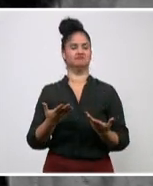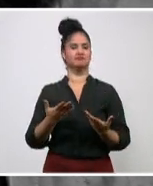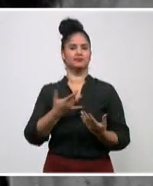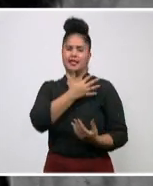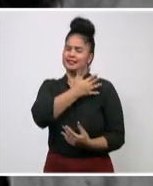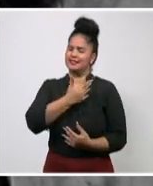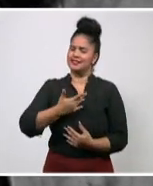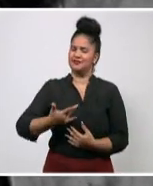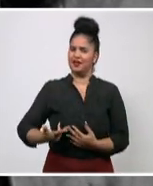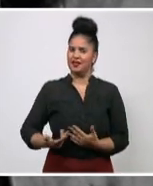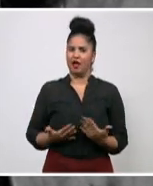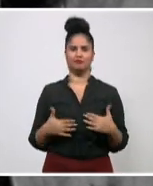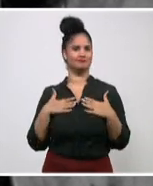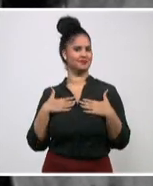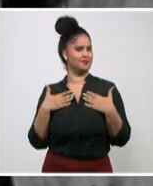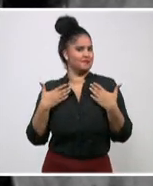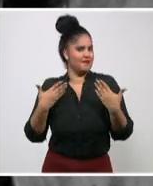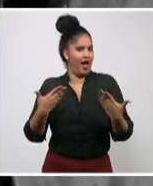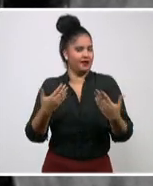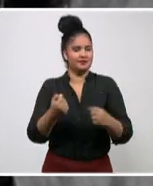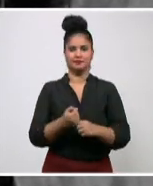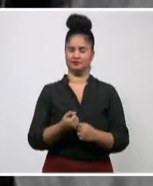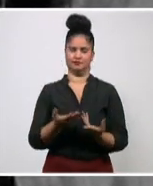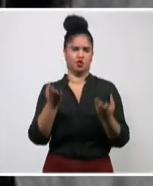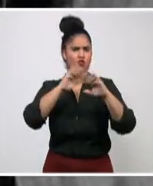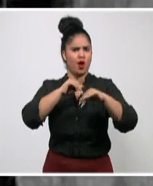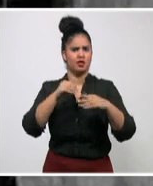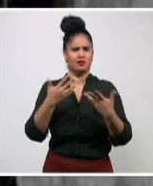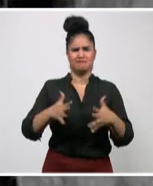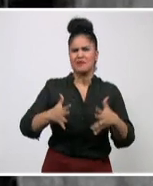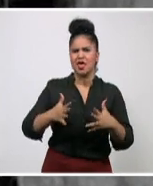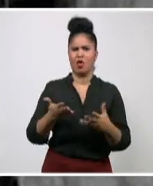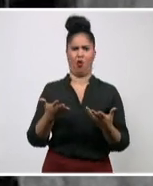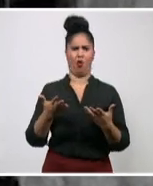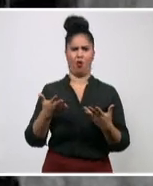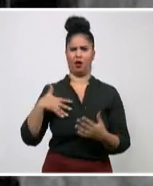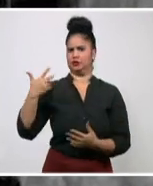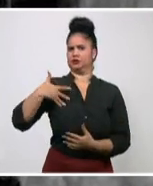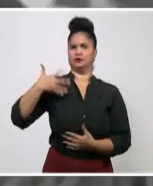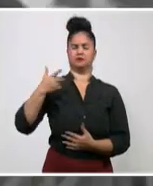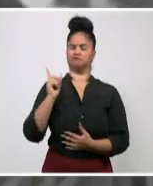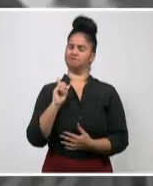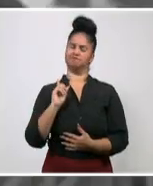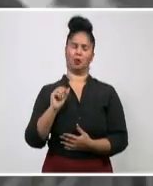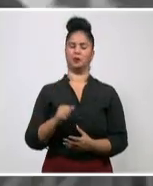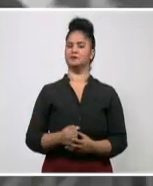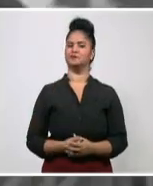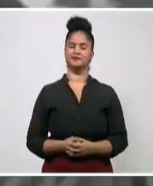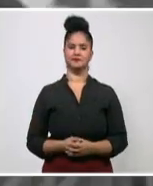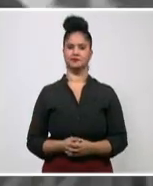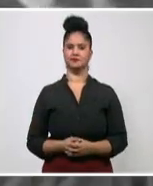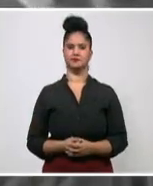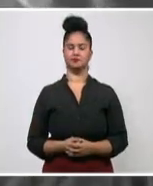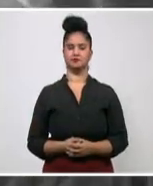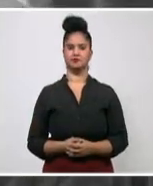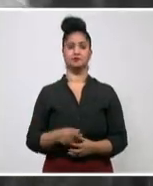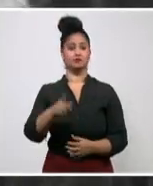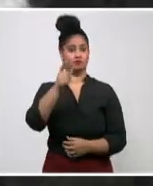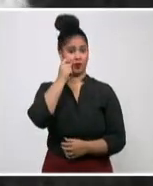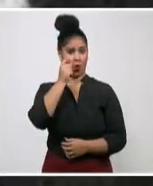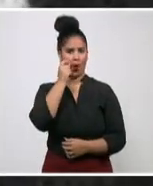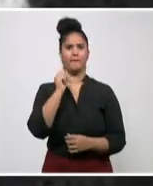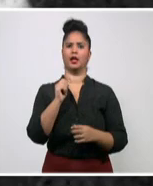completa, sin el más mínimo alarde de valor, de sabiduría. Importantes cargos militares y tareas